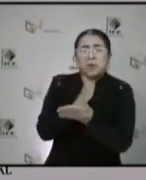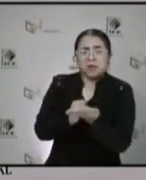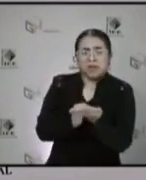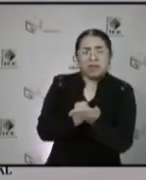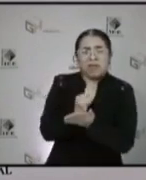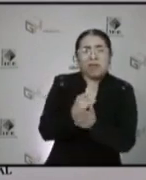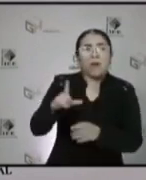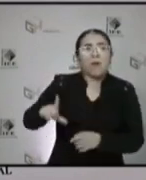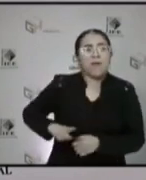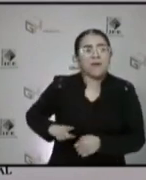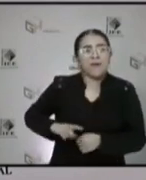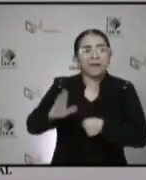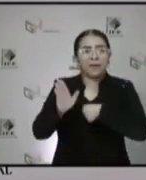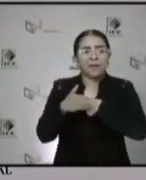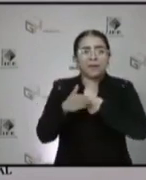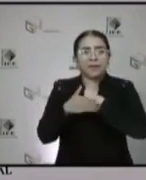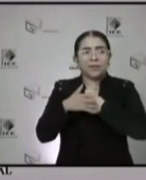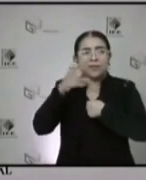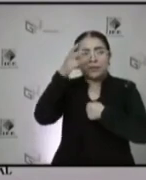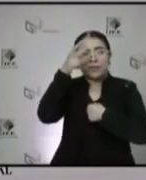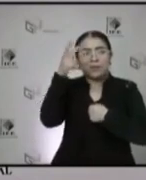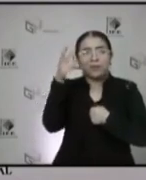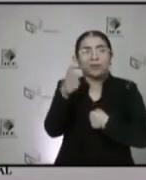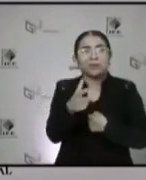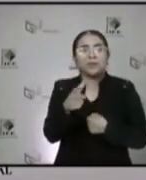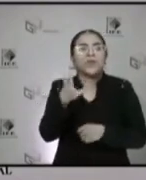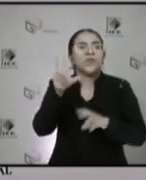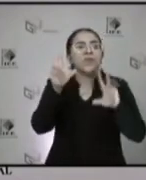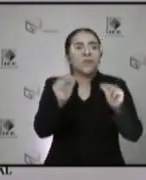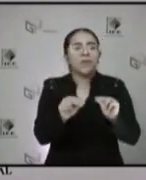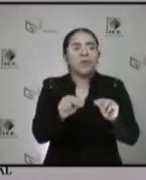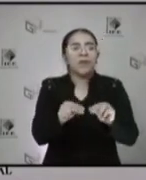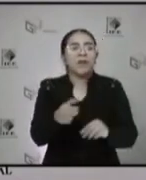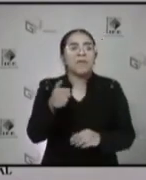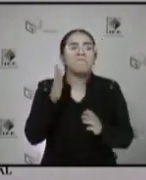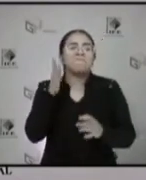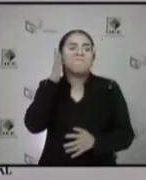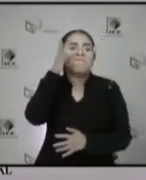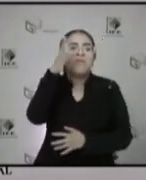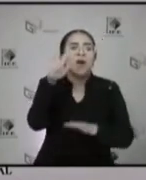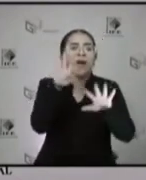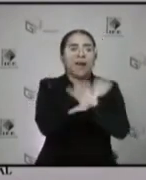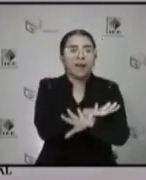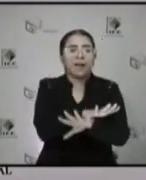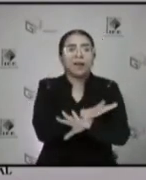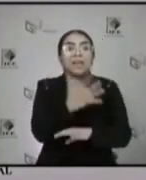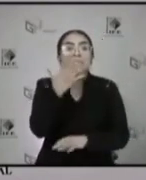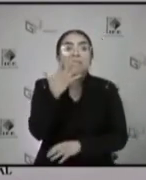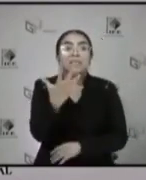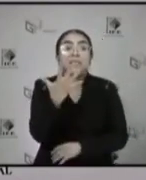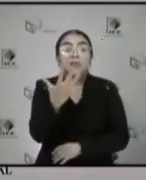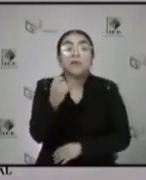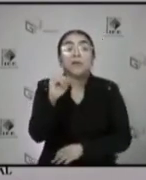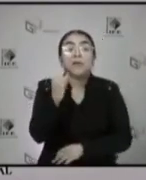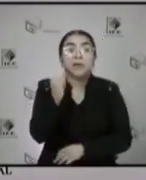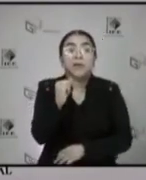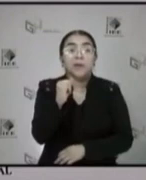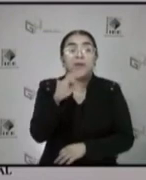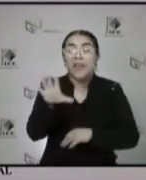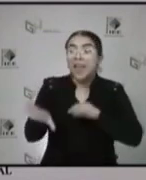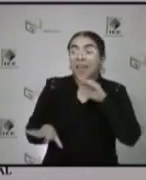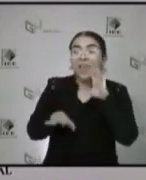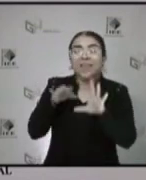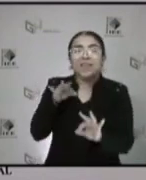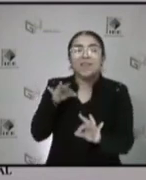próximo gobernador de nuestro querido estado, esto va mucho más allá. El próximo 5 de junio se elige